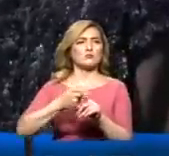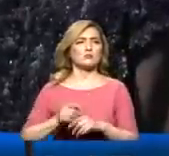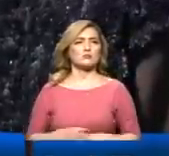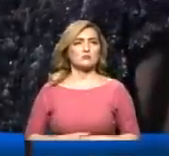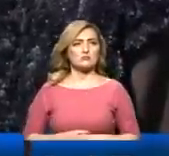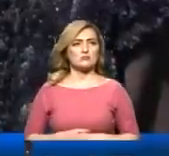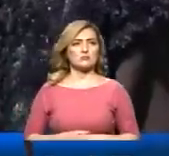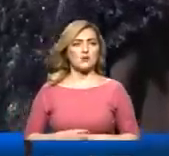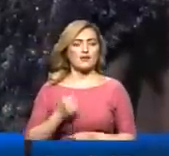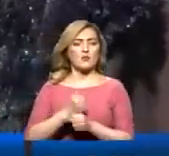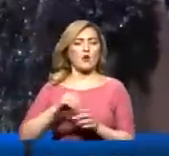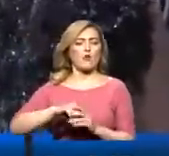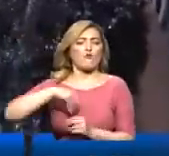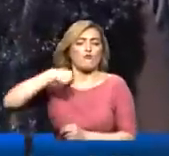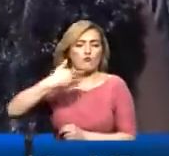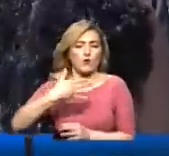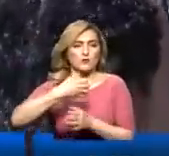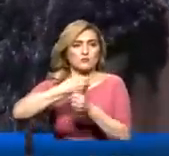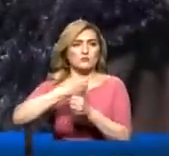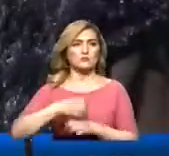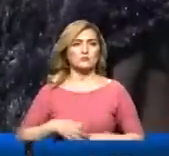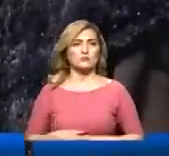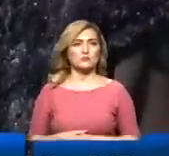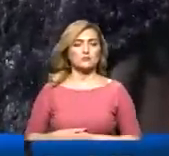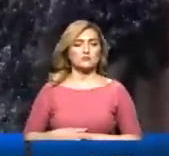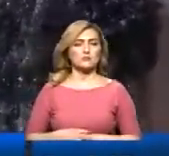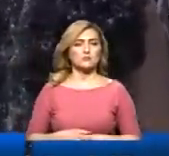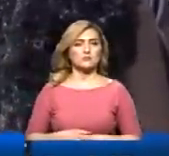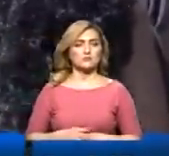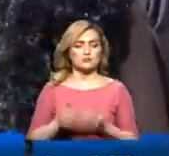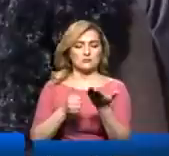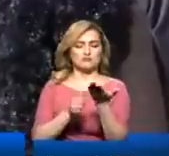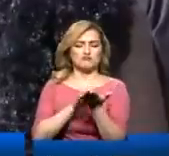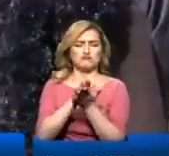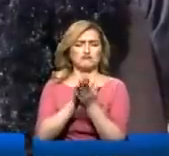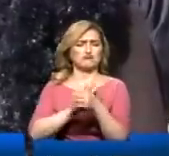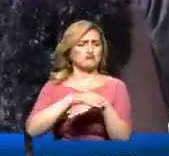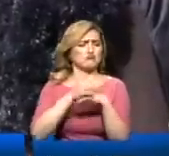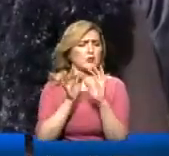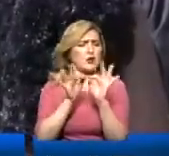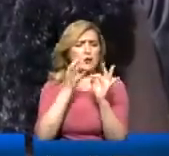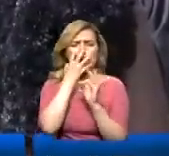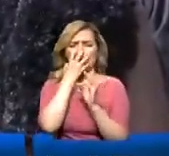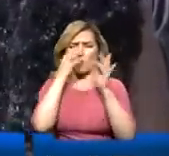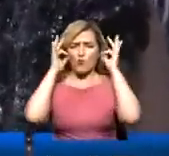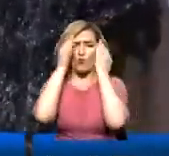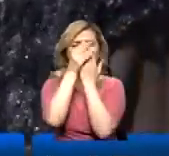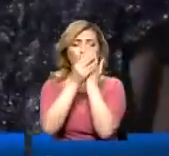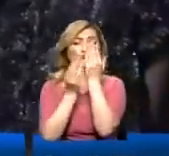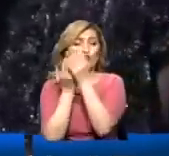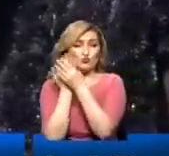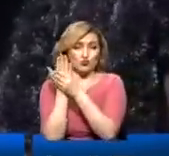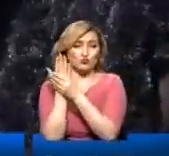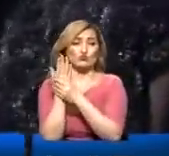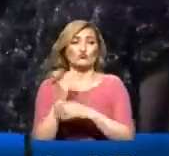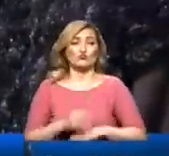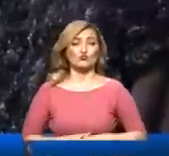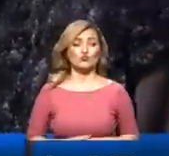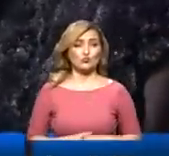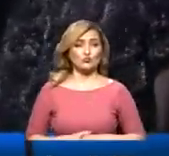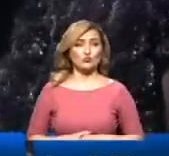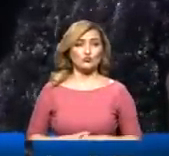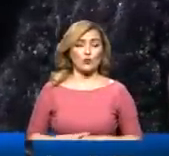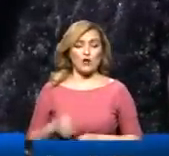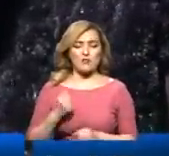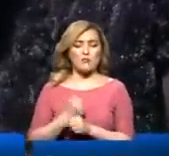nosotros estamos trabajando con todas las seguridades, con desinfección, estamos con mascarillas, con guantes, y todas las señoras que